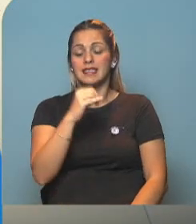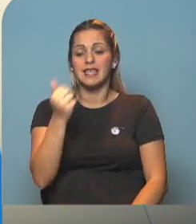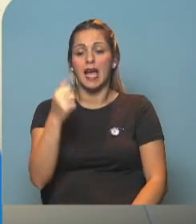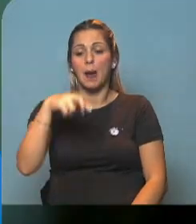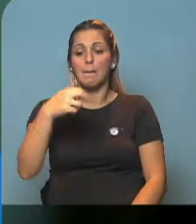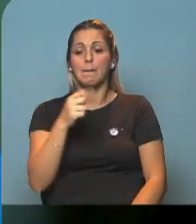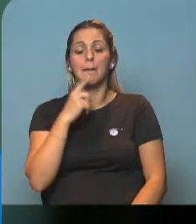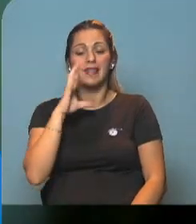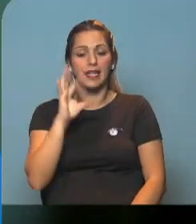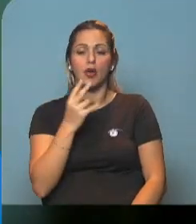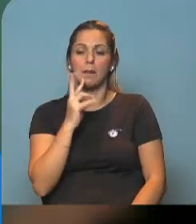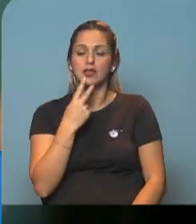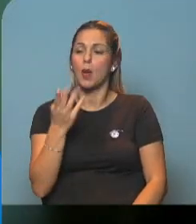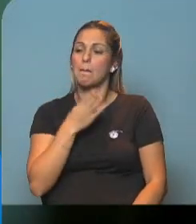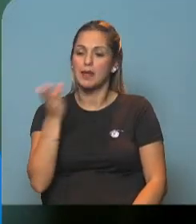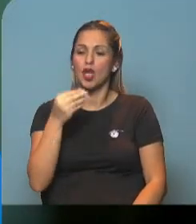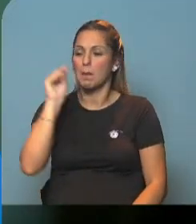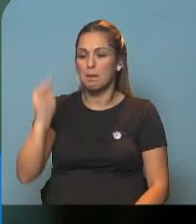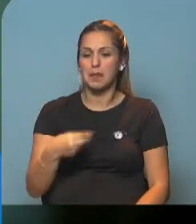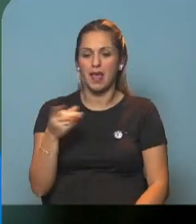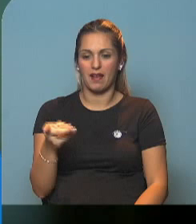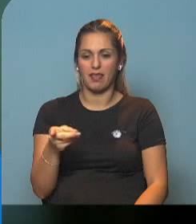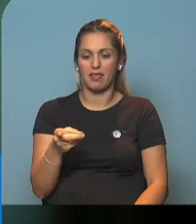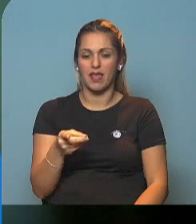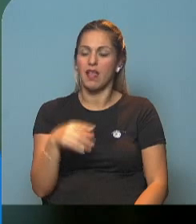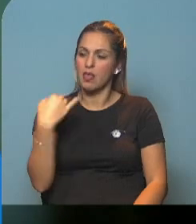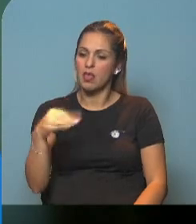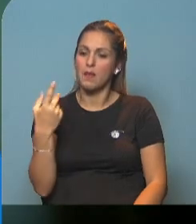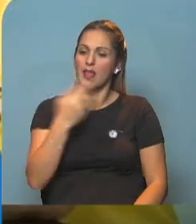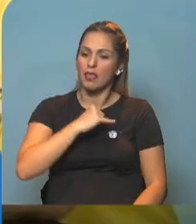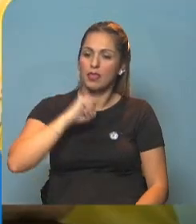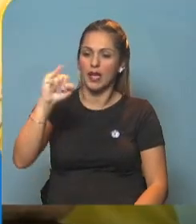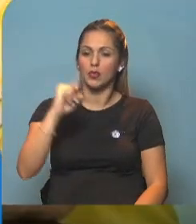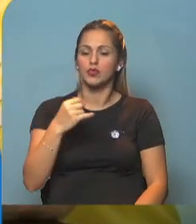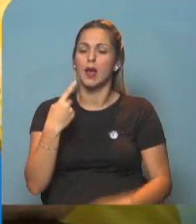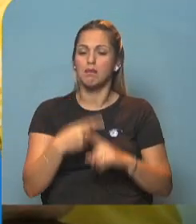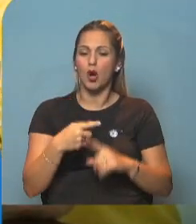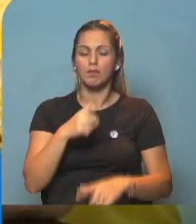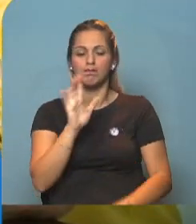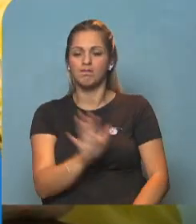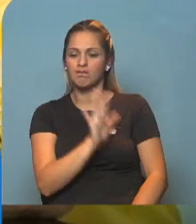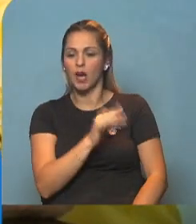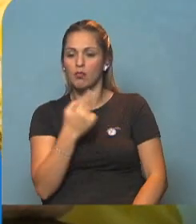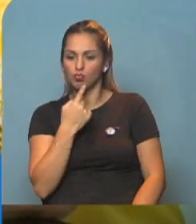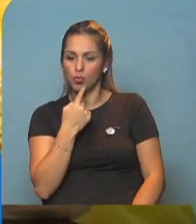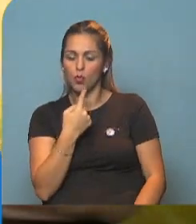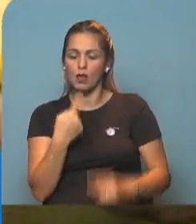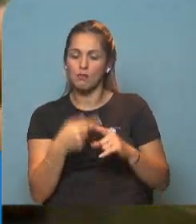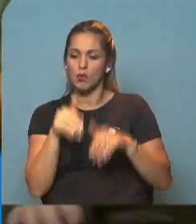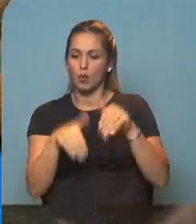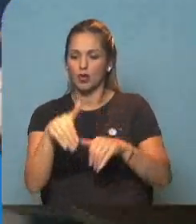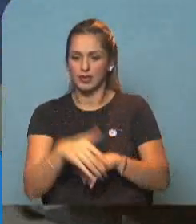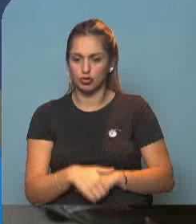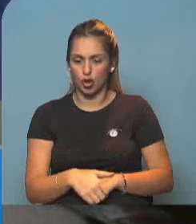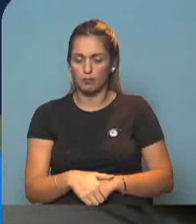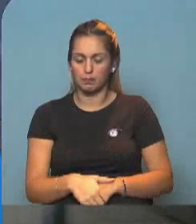los opositores derrotados el domingo que realicen las denuncias por supuestas irregularidades como corresponde ante el Consejo